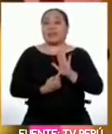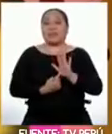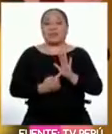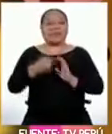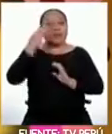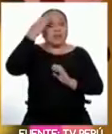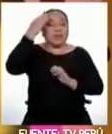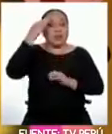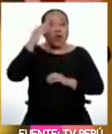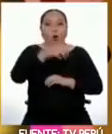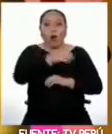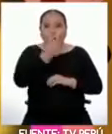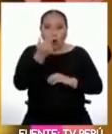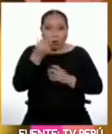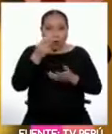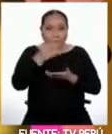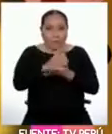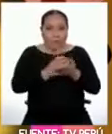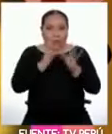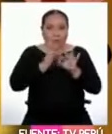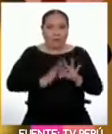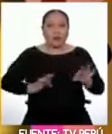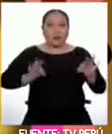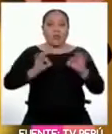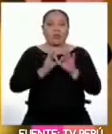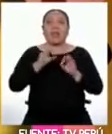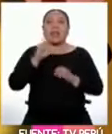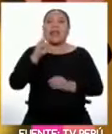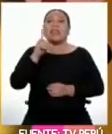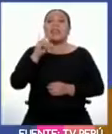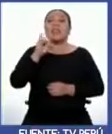un factor más sobre el diálogo, la dicción